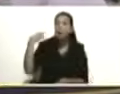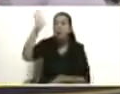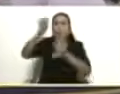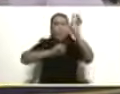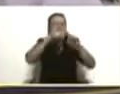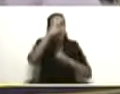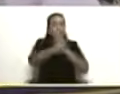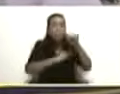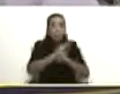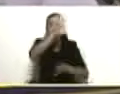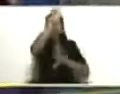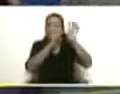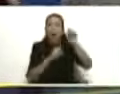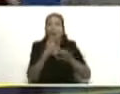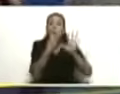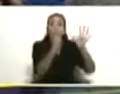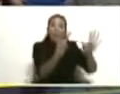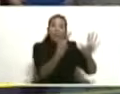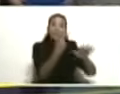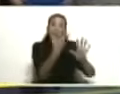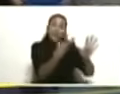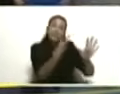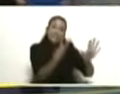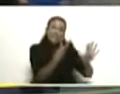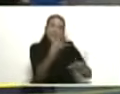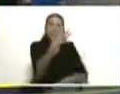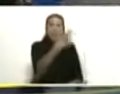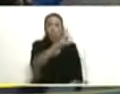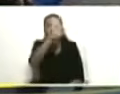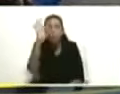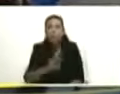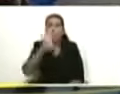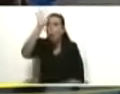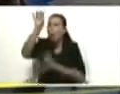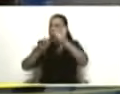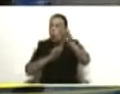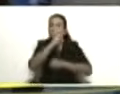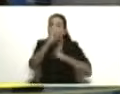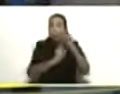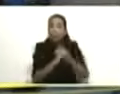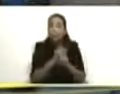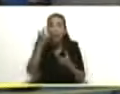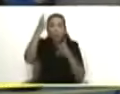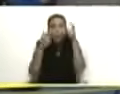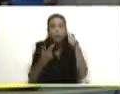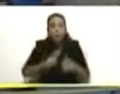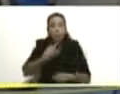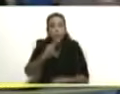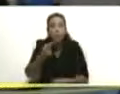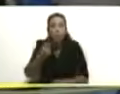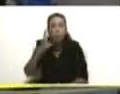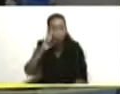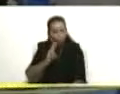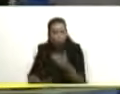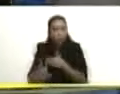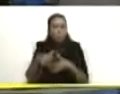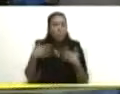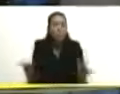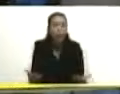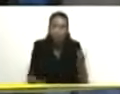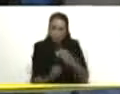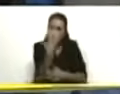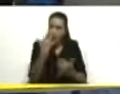importaba, 85%, todo se importaba. Pero el comandante Chávez tuvo la visión,